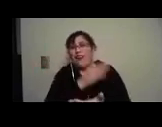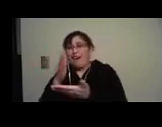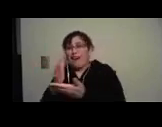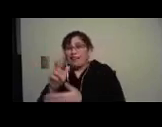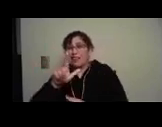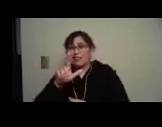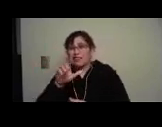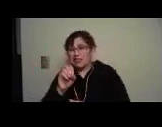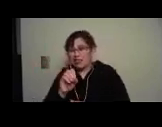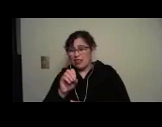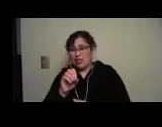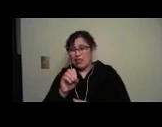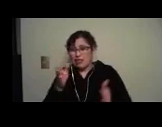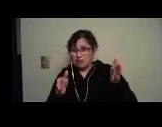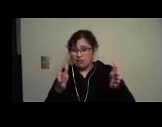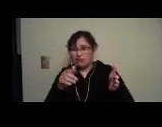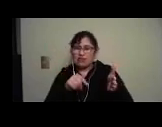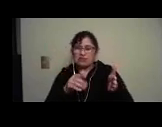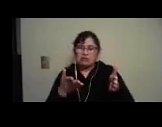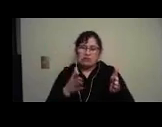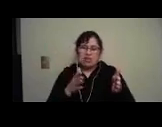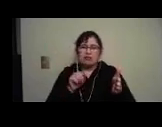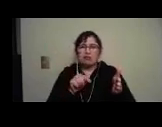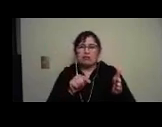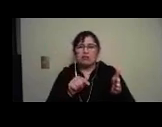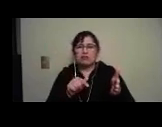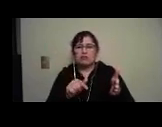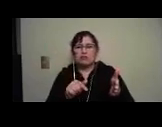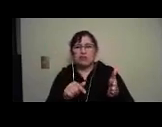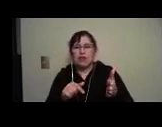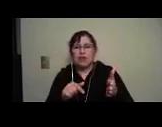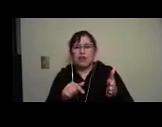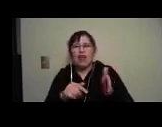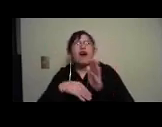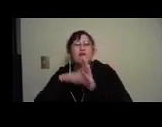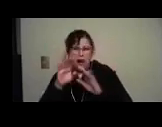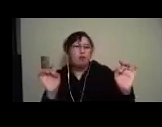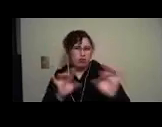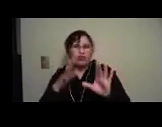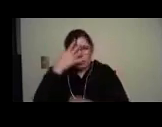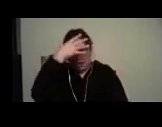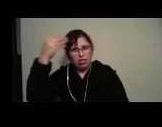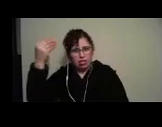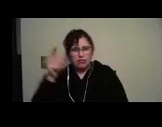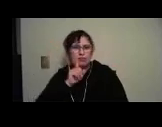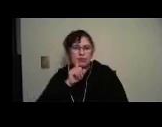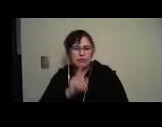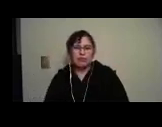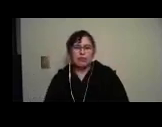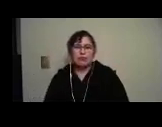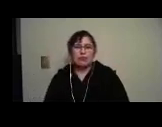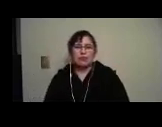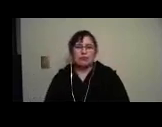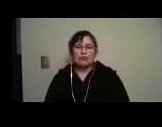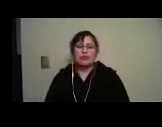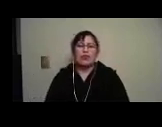tiene 65 y 70 años, ya va a tener una probabilidad de un 2% de